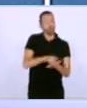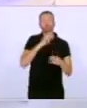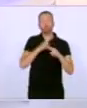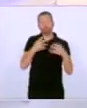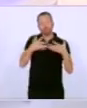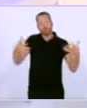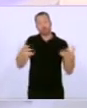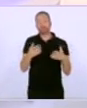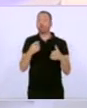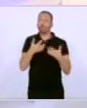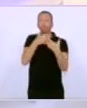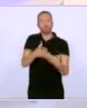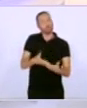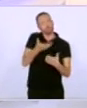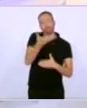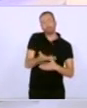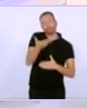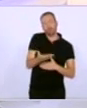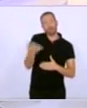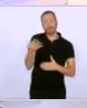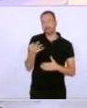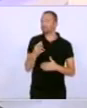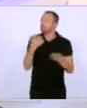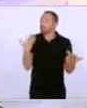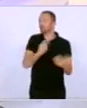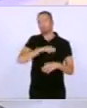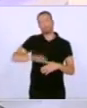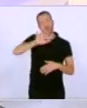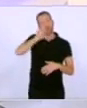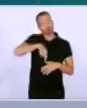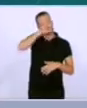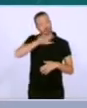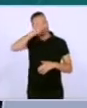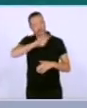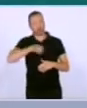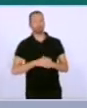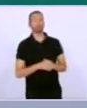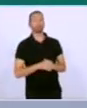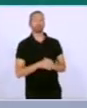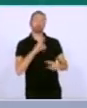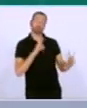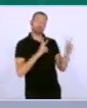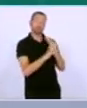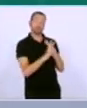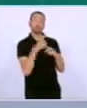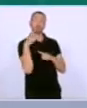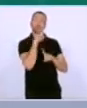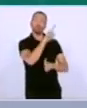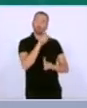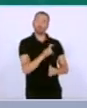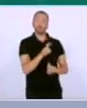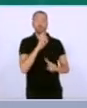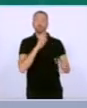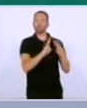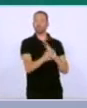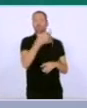que importa según Box a los españoles a Los Canarios bueno es una respuesta es una pregunta que se responde por